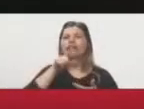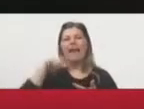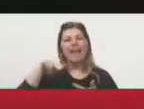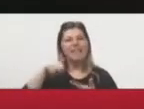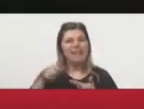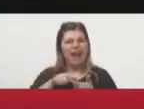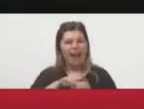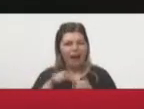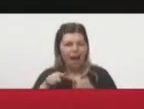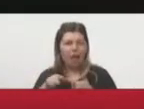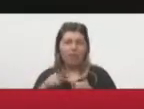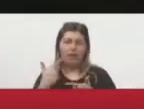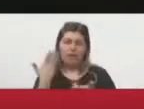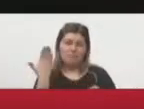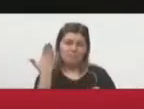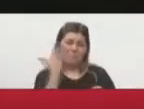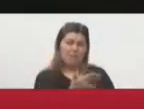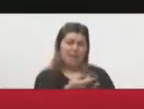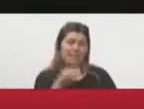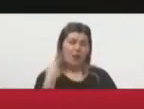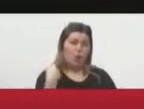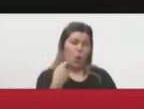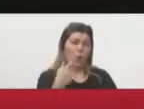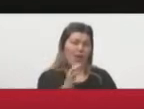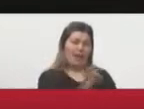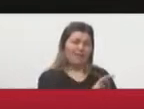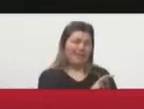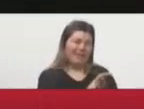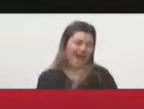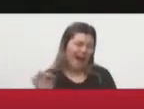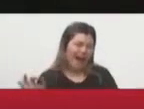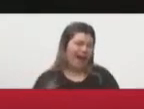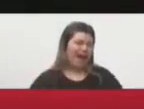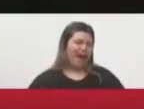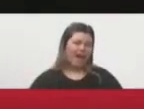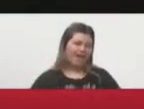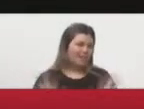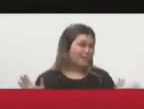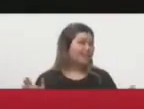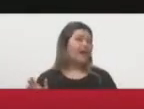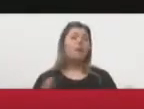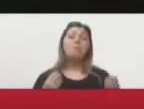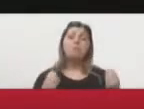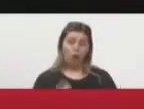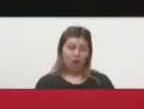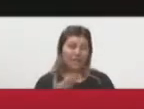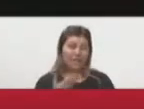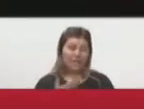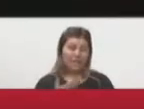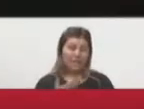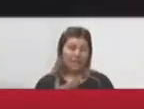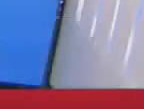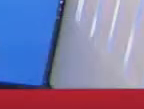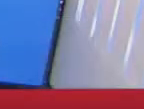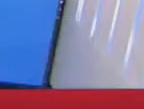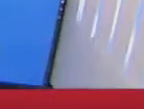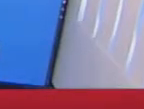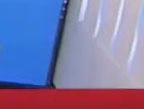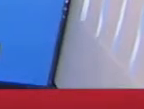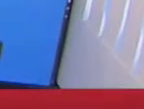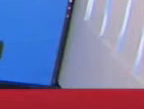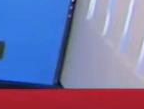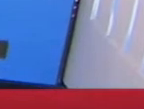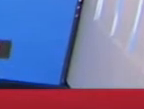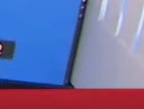le hubieran pedido que se jubile. Pero es una cosa, lo hicieron porque es mujer.